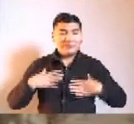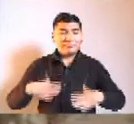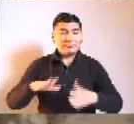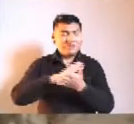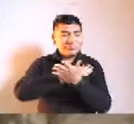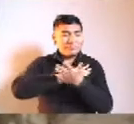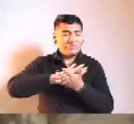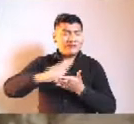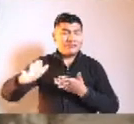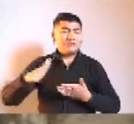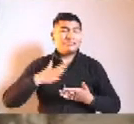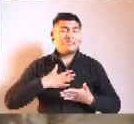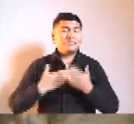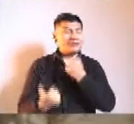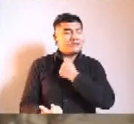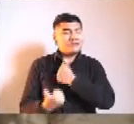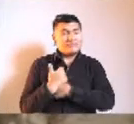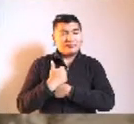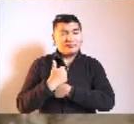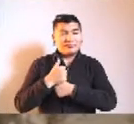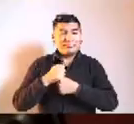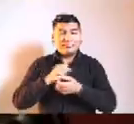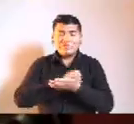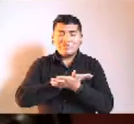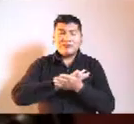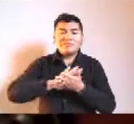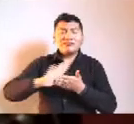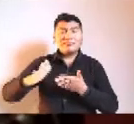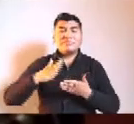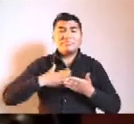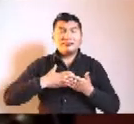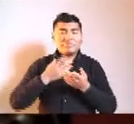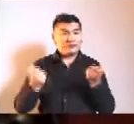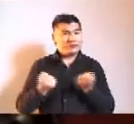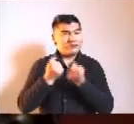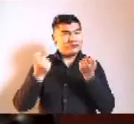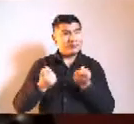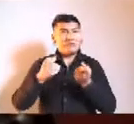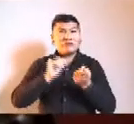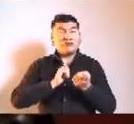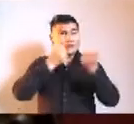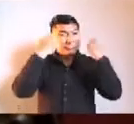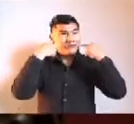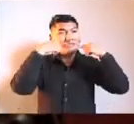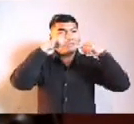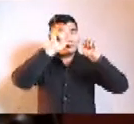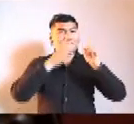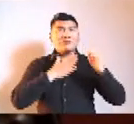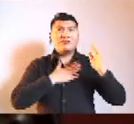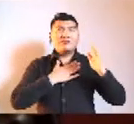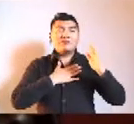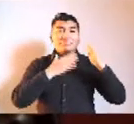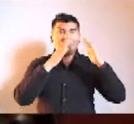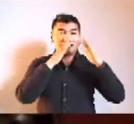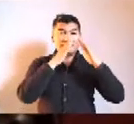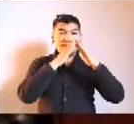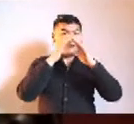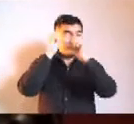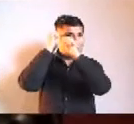mi culpa y purifícame de mi pecado. Iré a la casa de mi